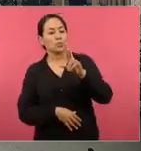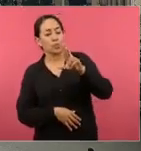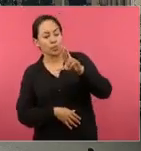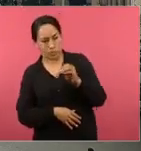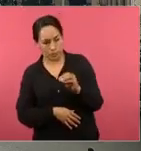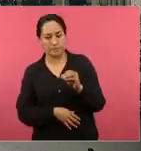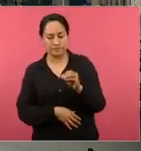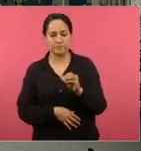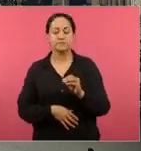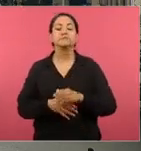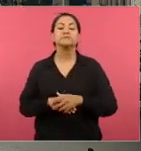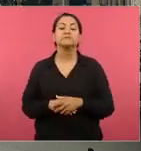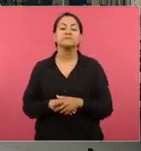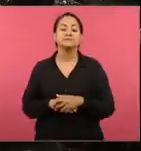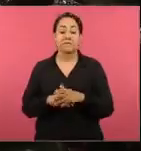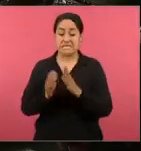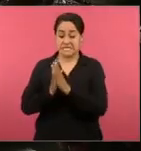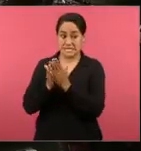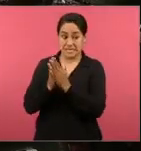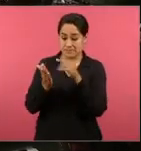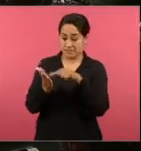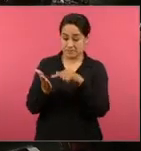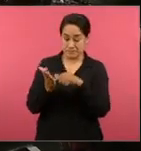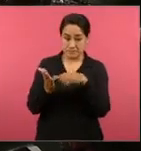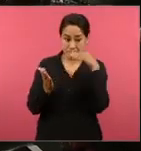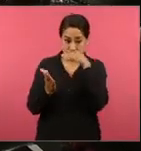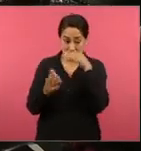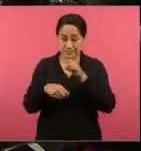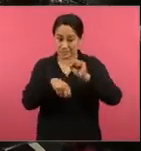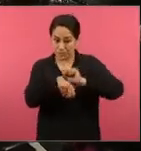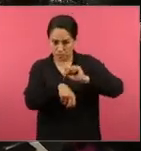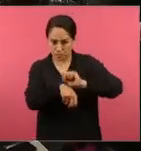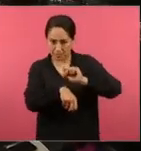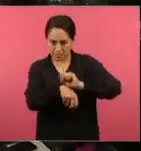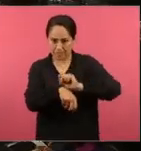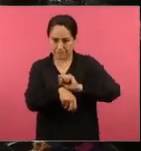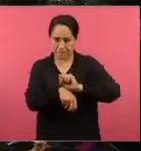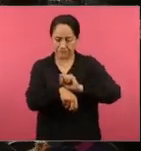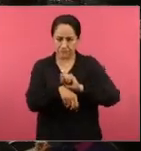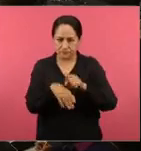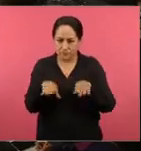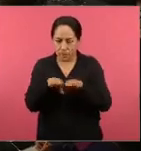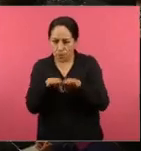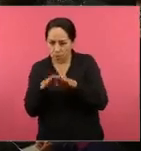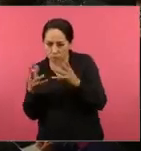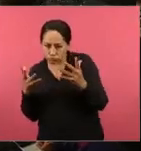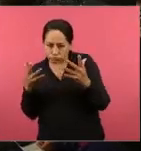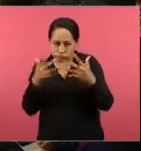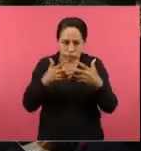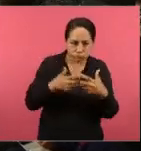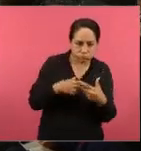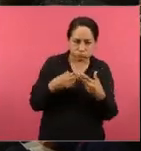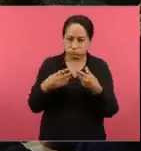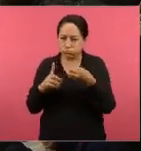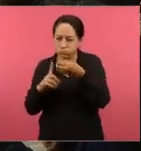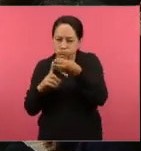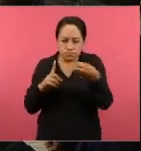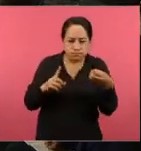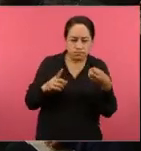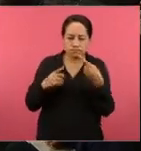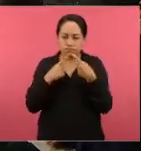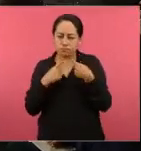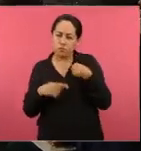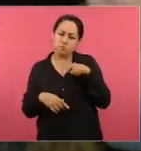Ahora que presentan los libros de secundaria y cómo se están articulando y cómo se organizan, como que a